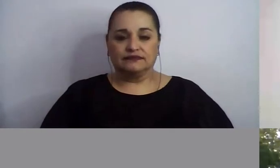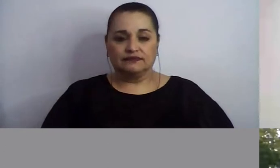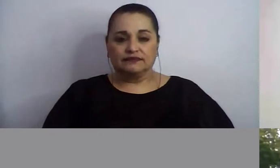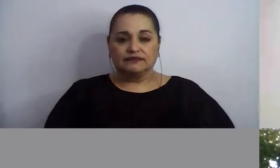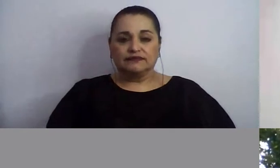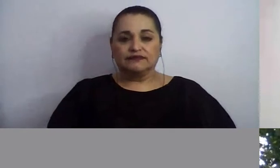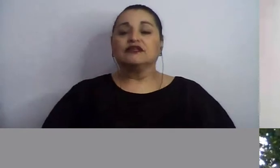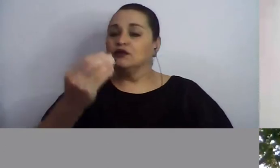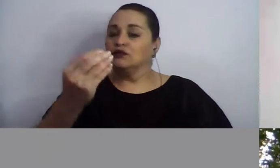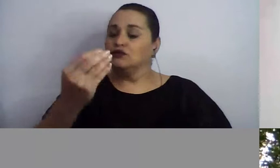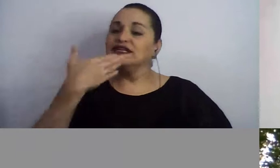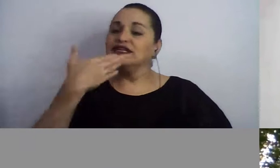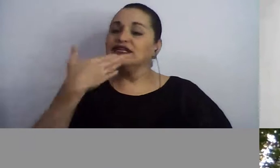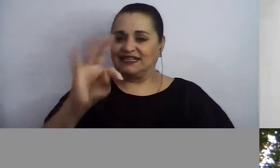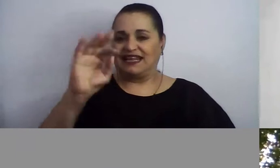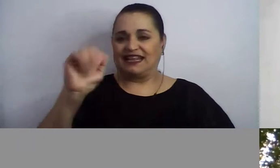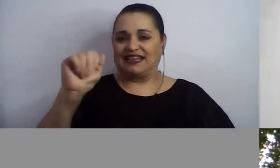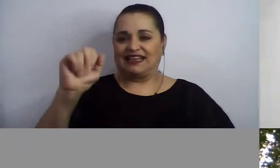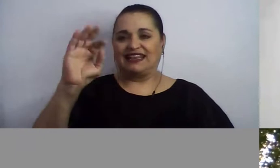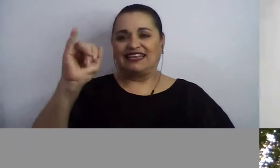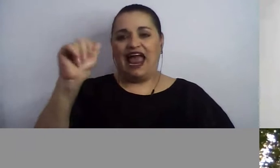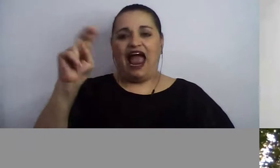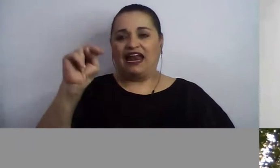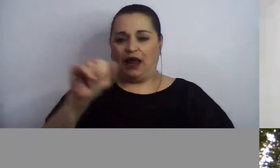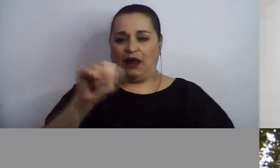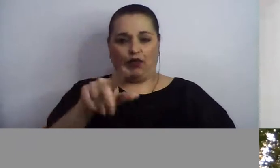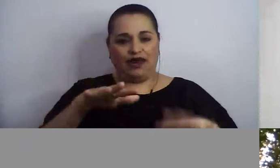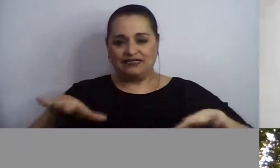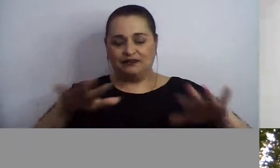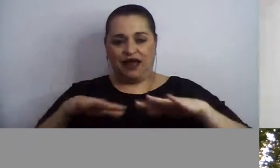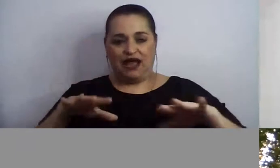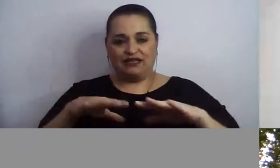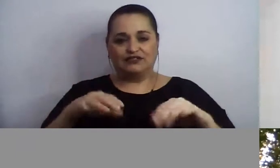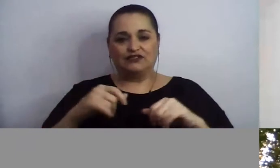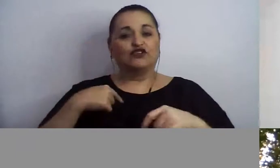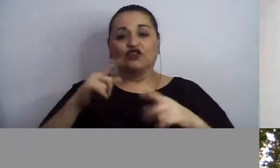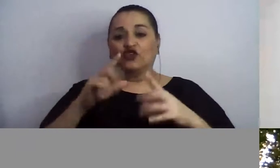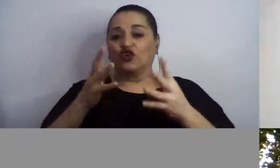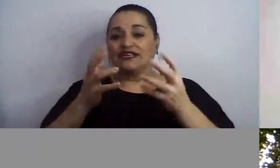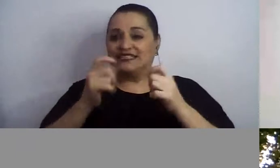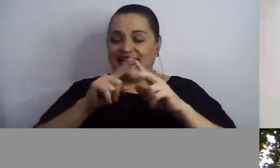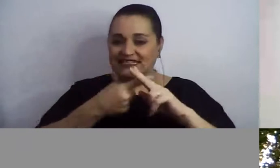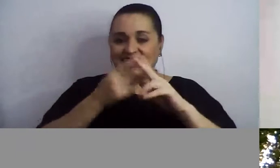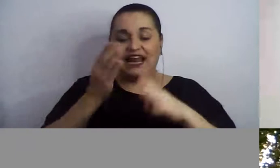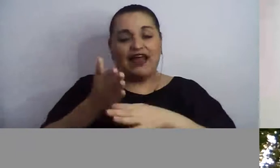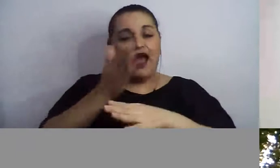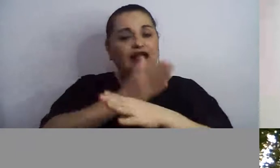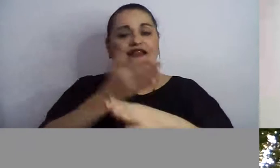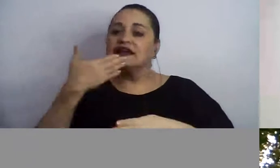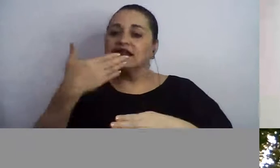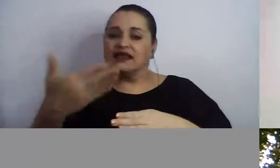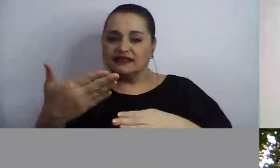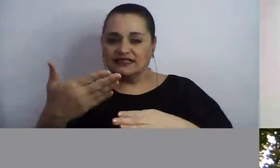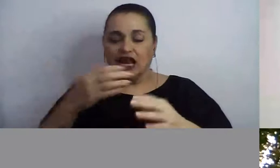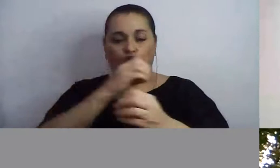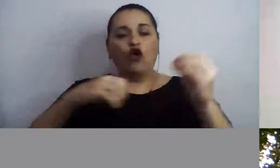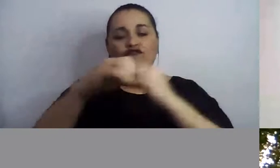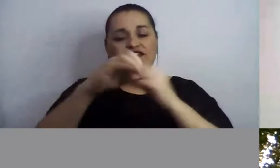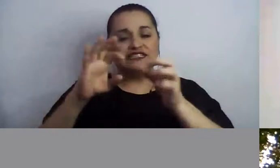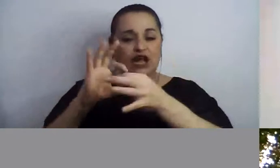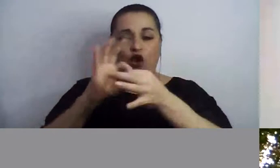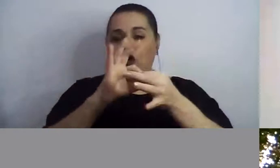Muchas gracias, doña Tatiana, por el espacio. Y no quisiera iniciar sin antes agradecer a la oficina y la